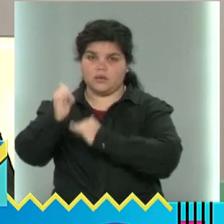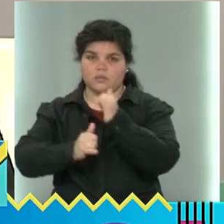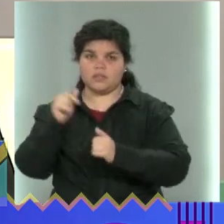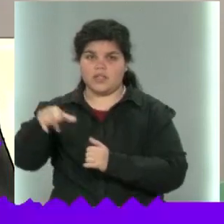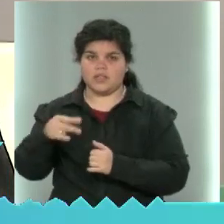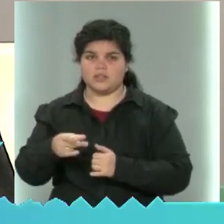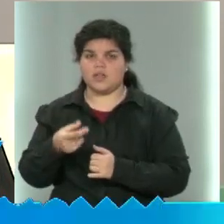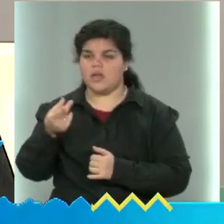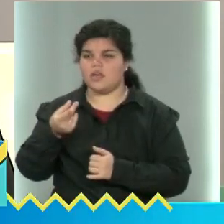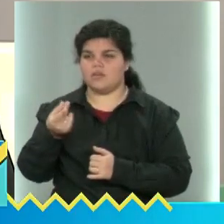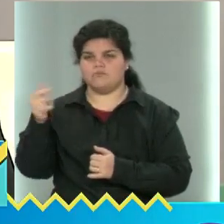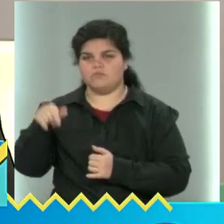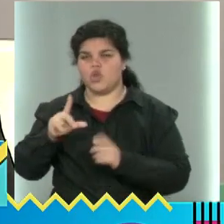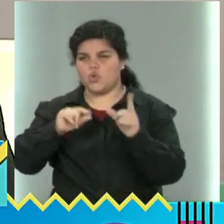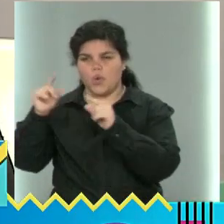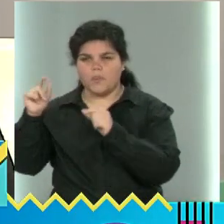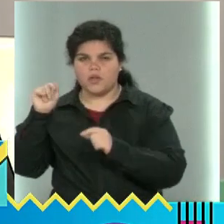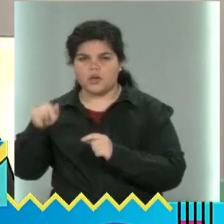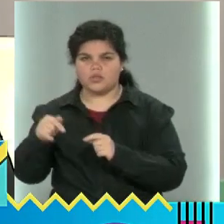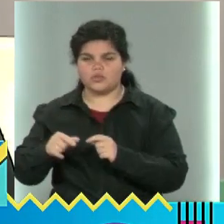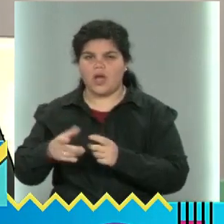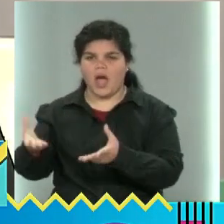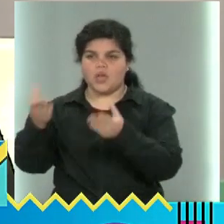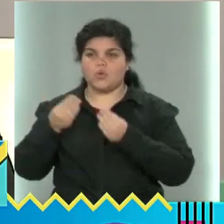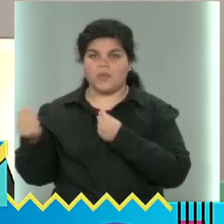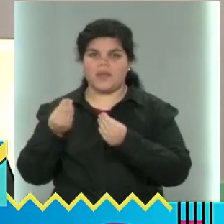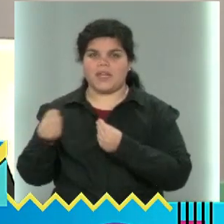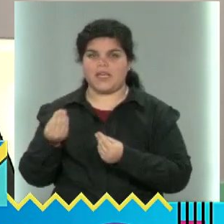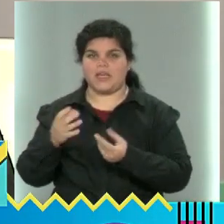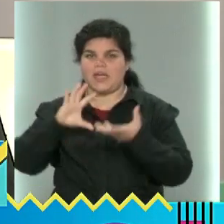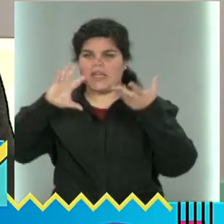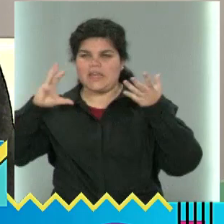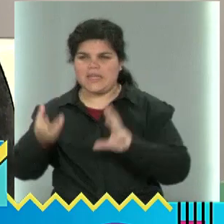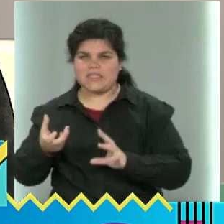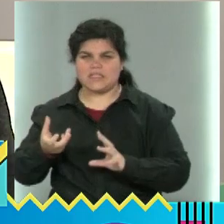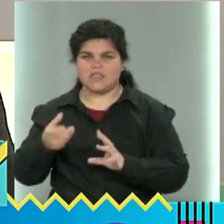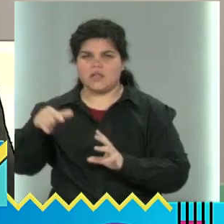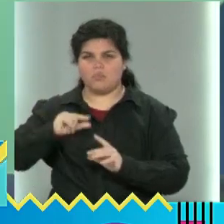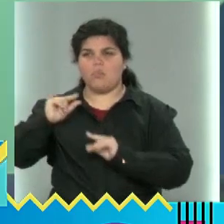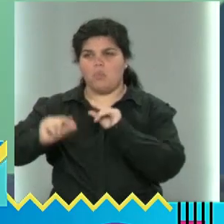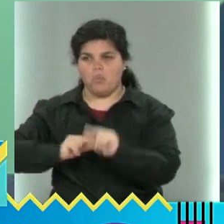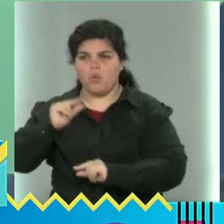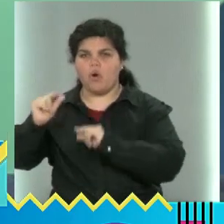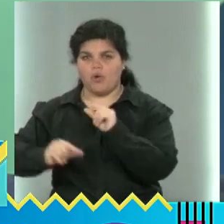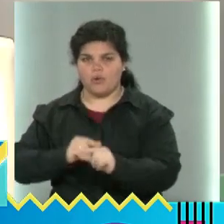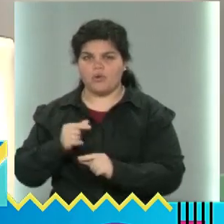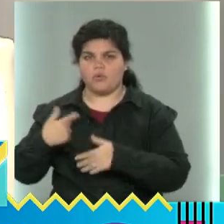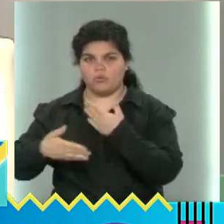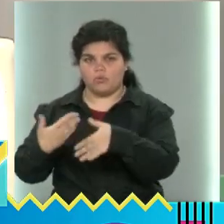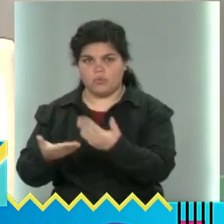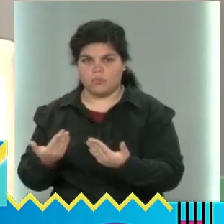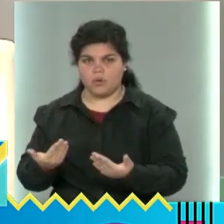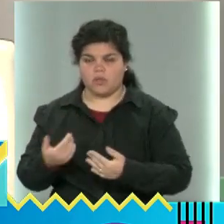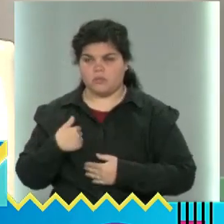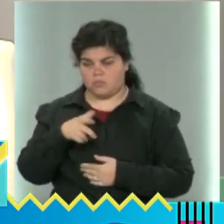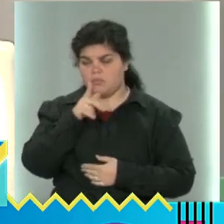provincia ha permitido que la crisis no se sienta tanto como se tendría que haber sentido. Yo creo